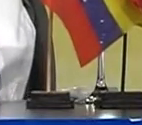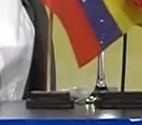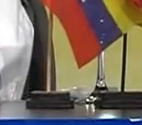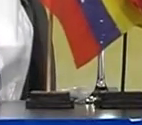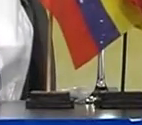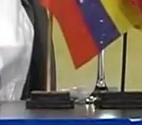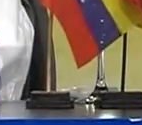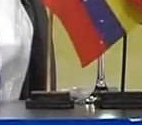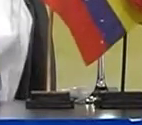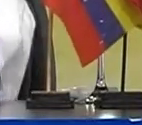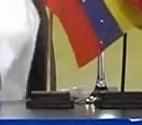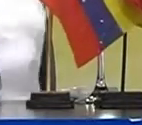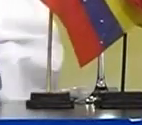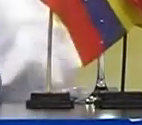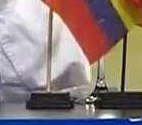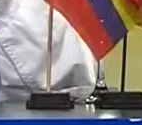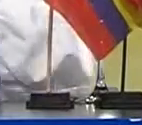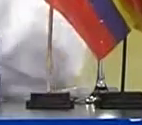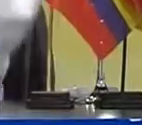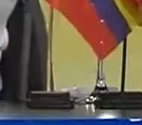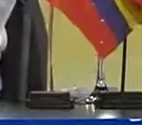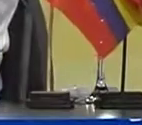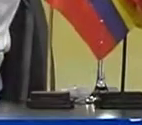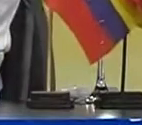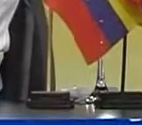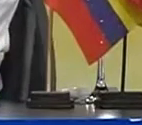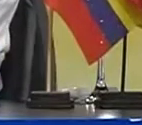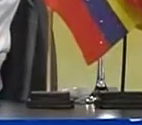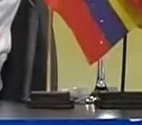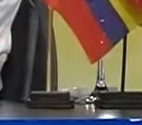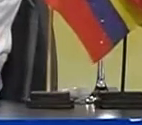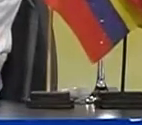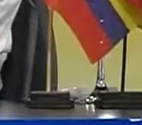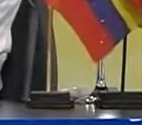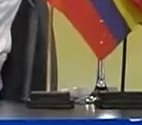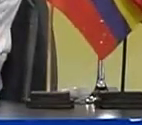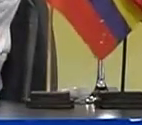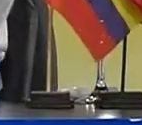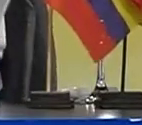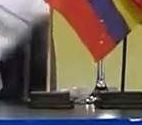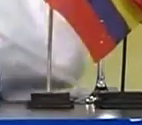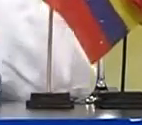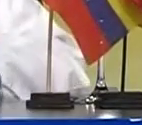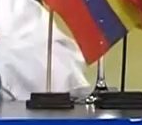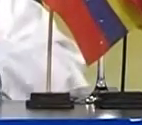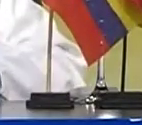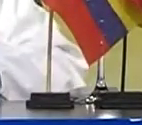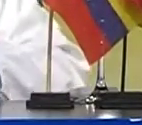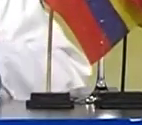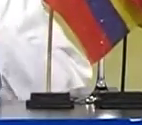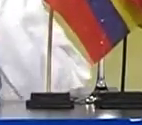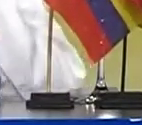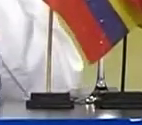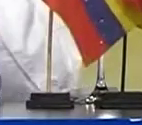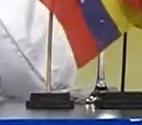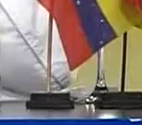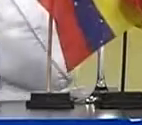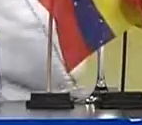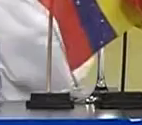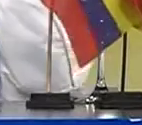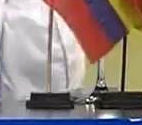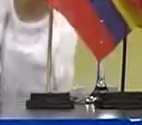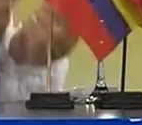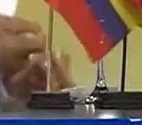tenían a quien clamar Porque si iban a clamar por ejemplo a sus dioses la